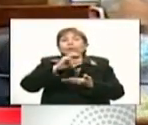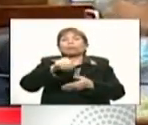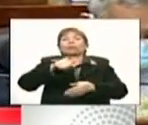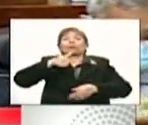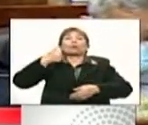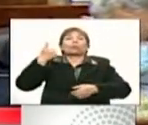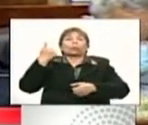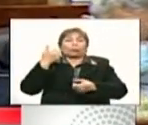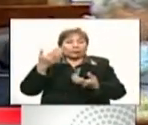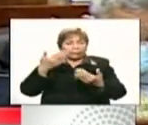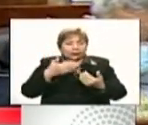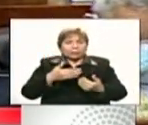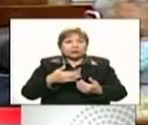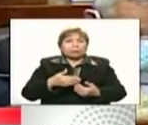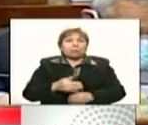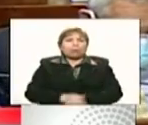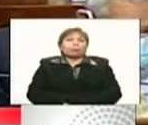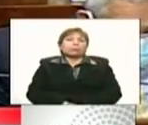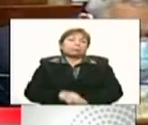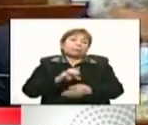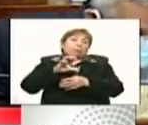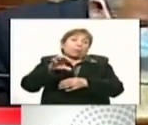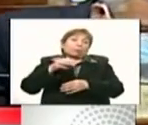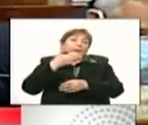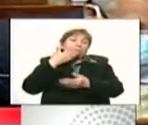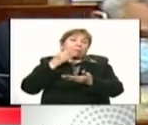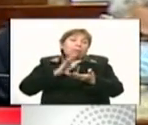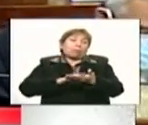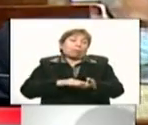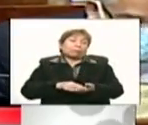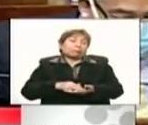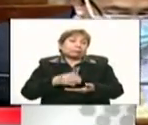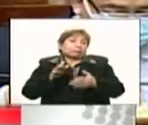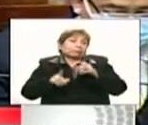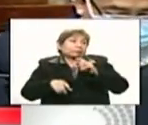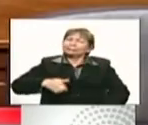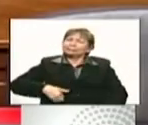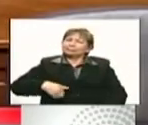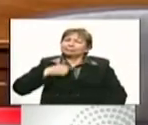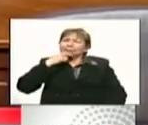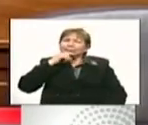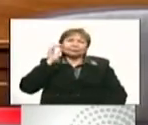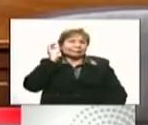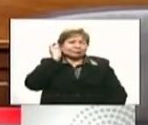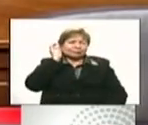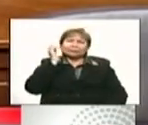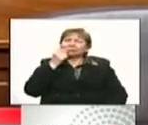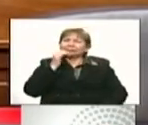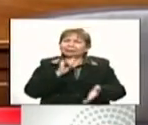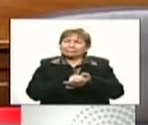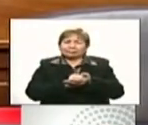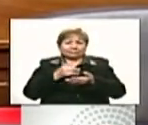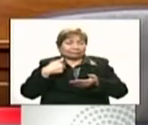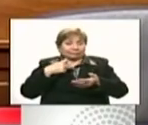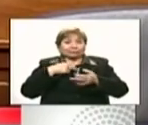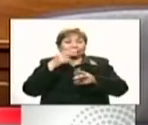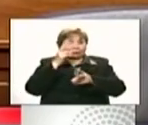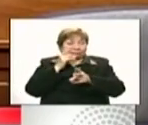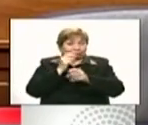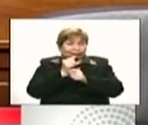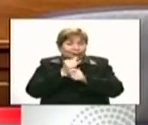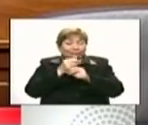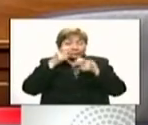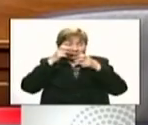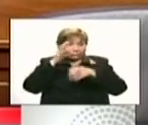del congresista de Perú Libre, Alex Flores, que ha planteado la reforma del artículo 206 de la